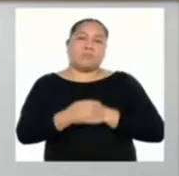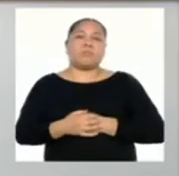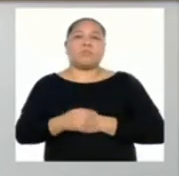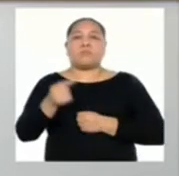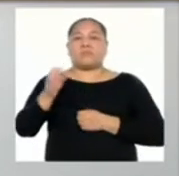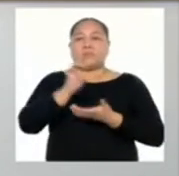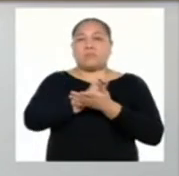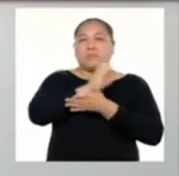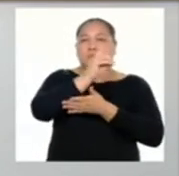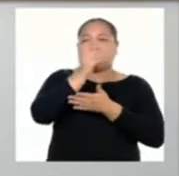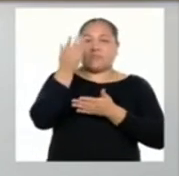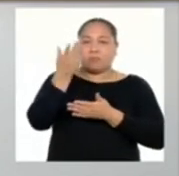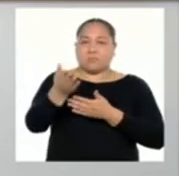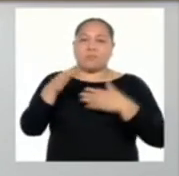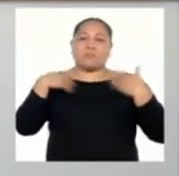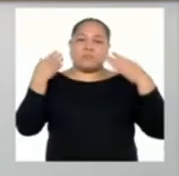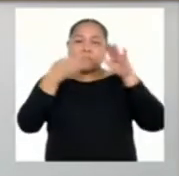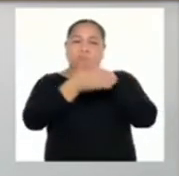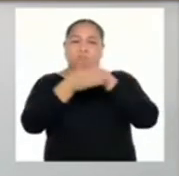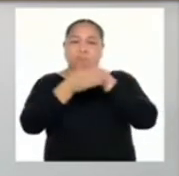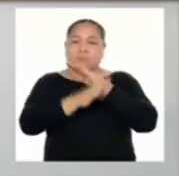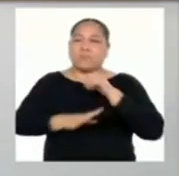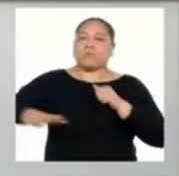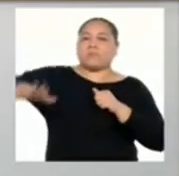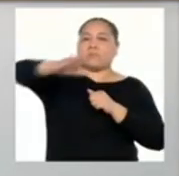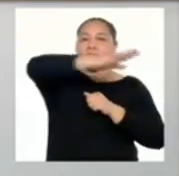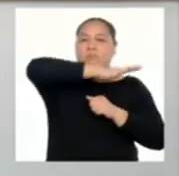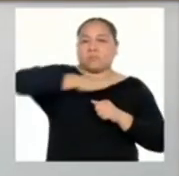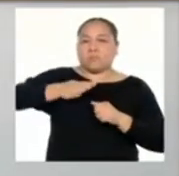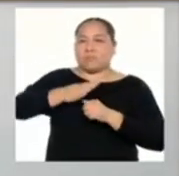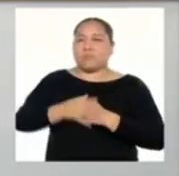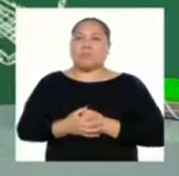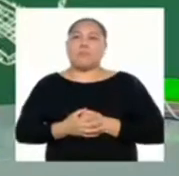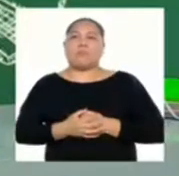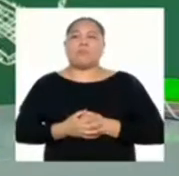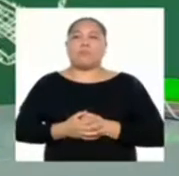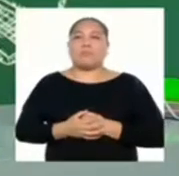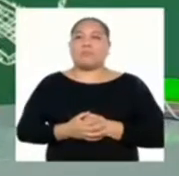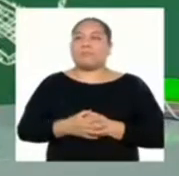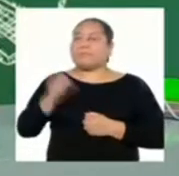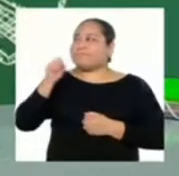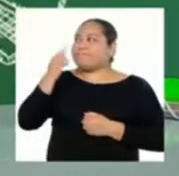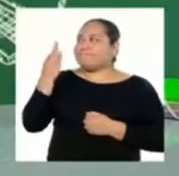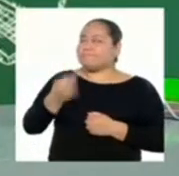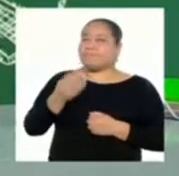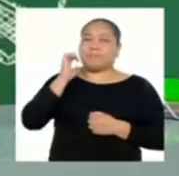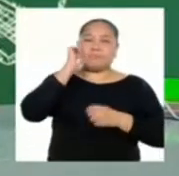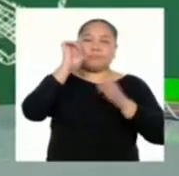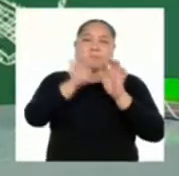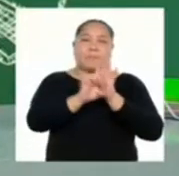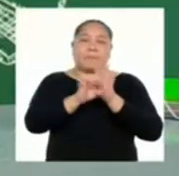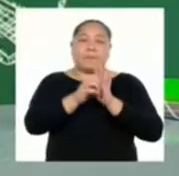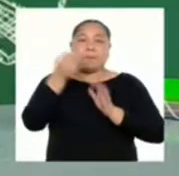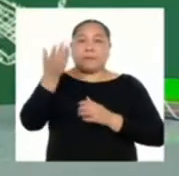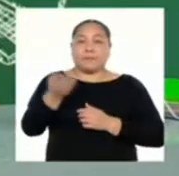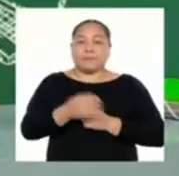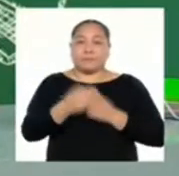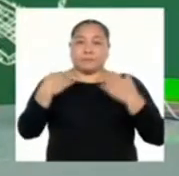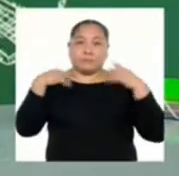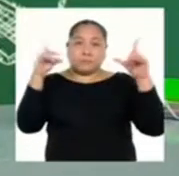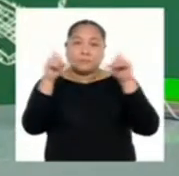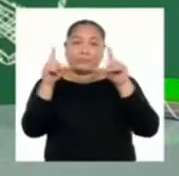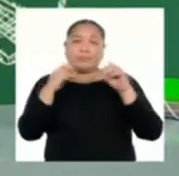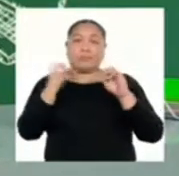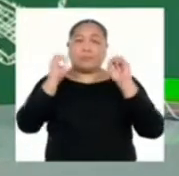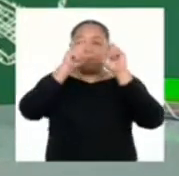que la educación sea accesible para todas y todos. Es verdad. Por ejemplo, quien tenga televisor